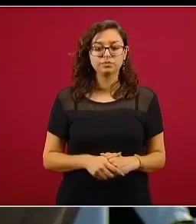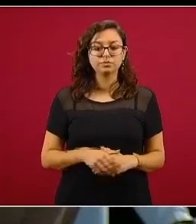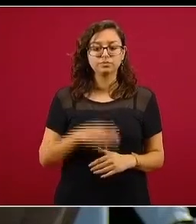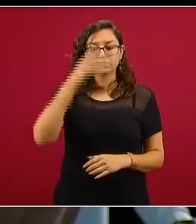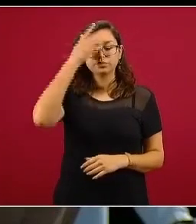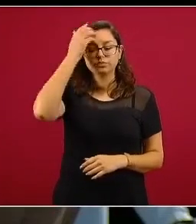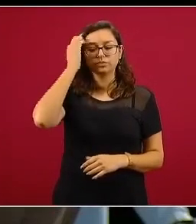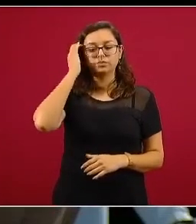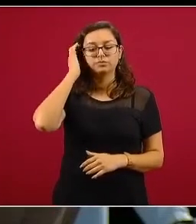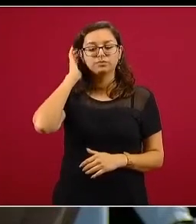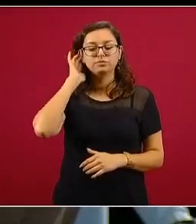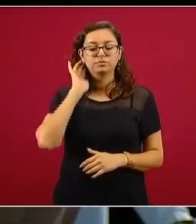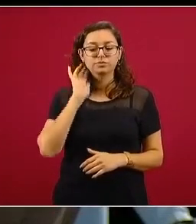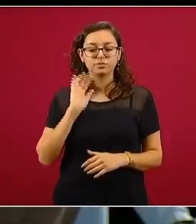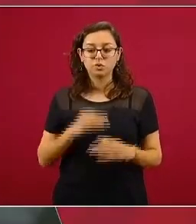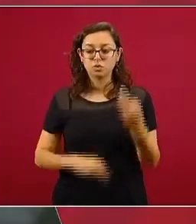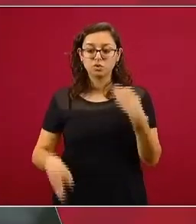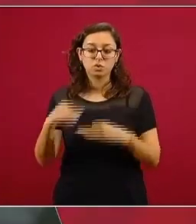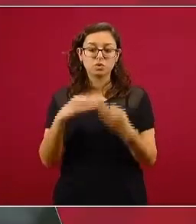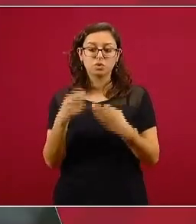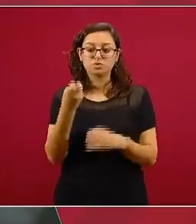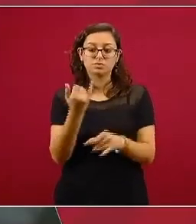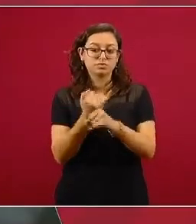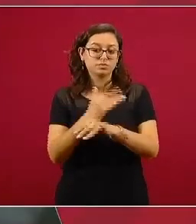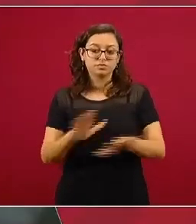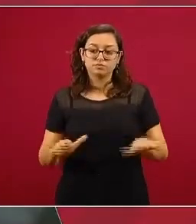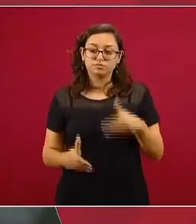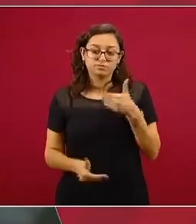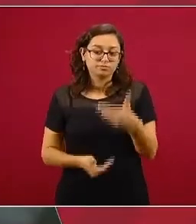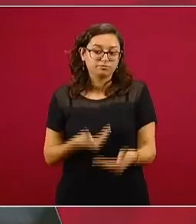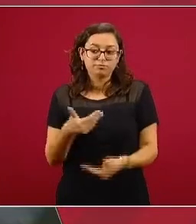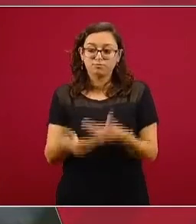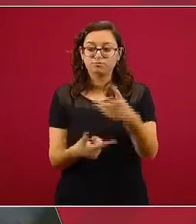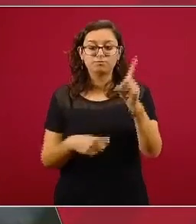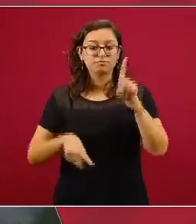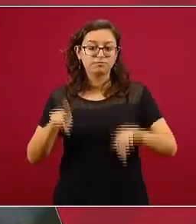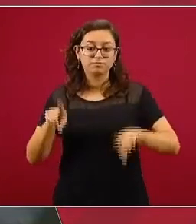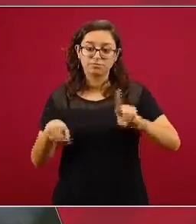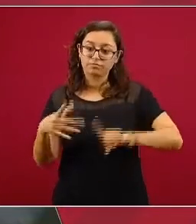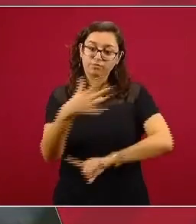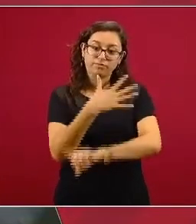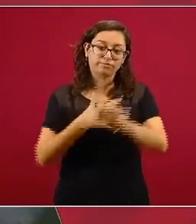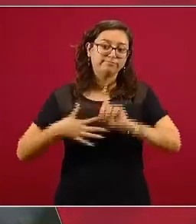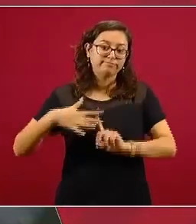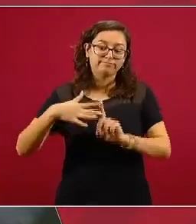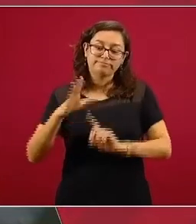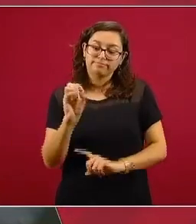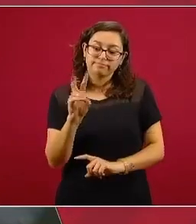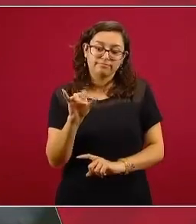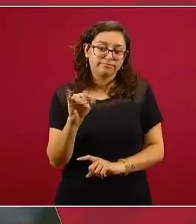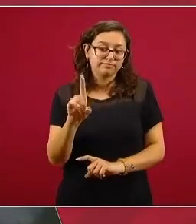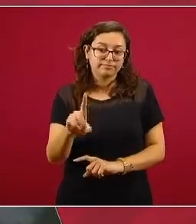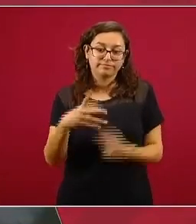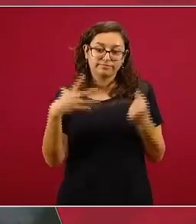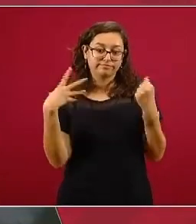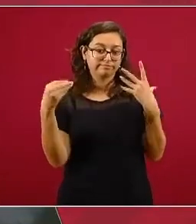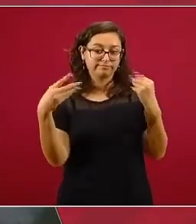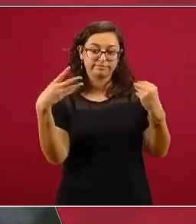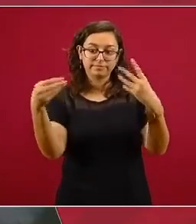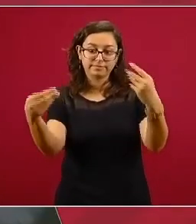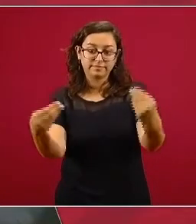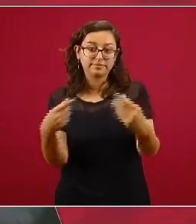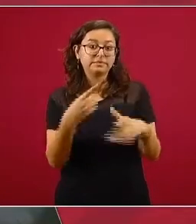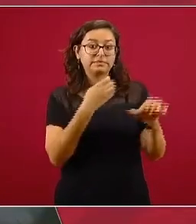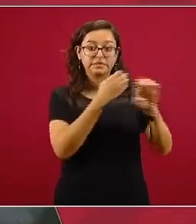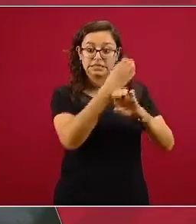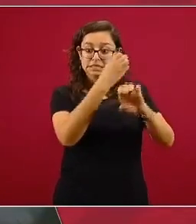Esto está en proceso. Esta decisión depende mucho de las realidades epidemiológicas de COVID. En términos generales, los estados que